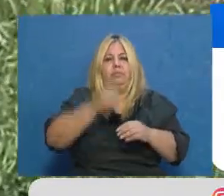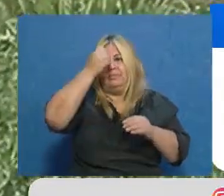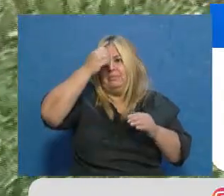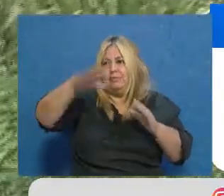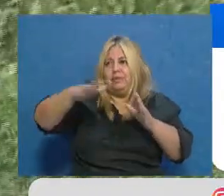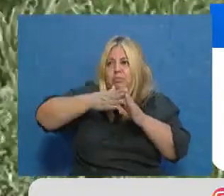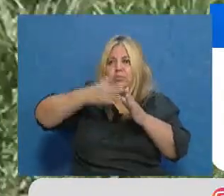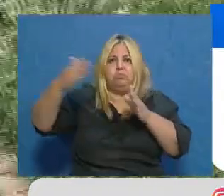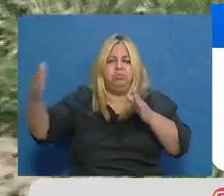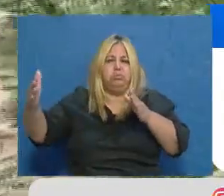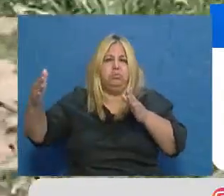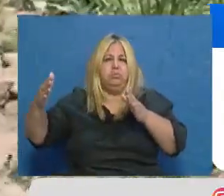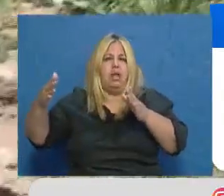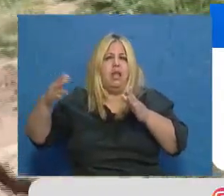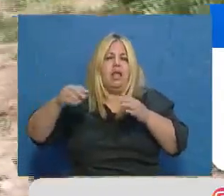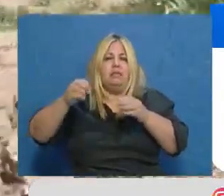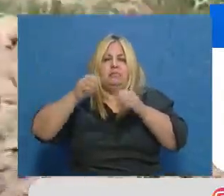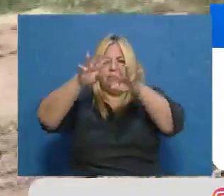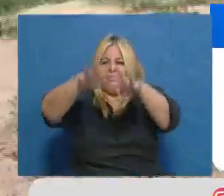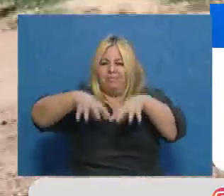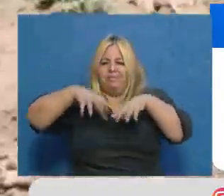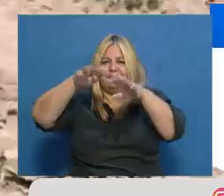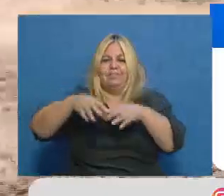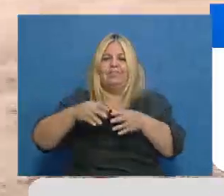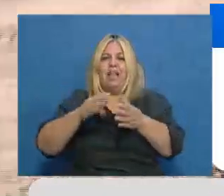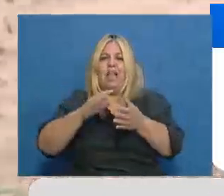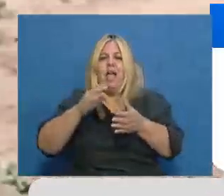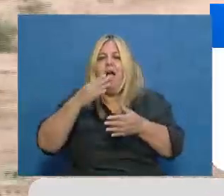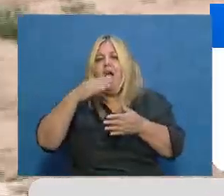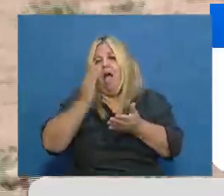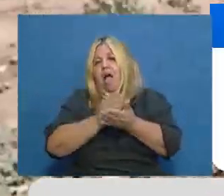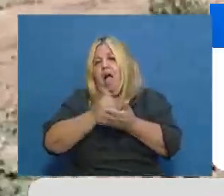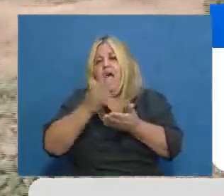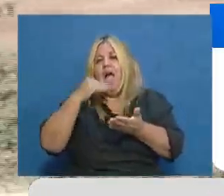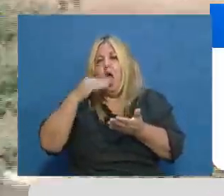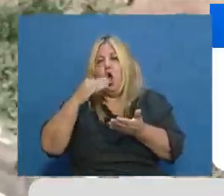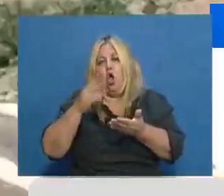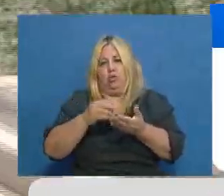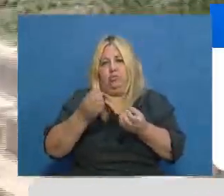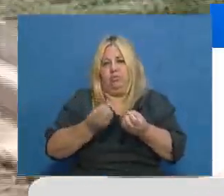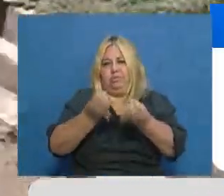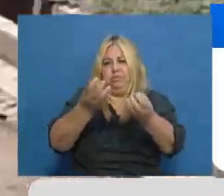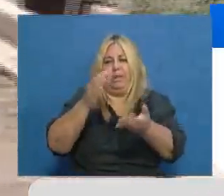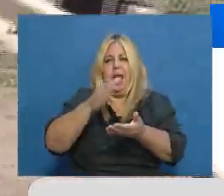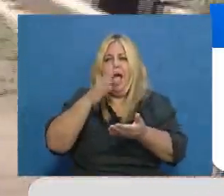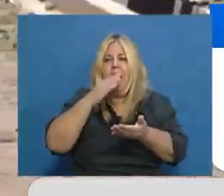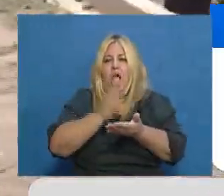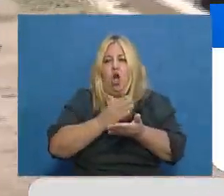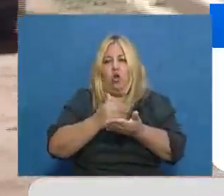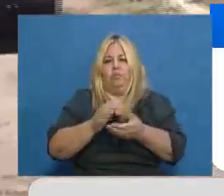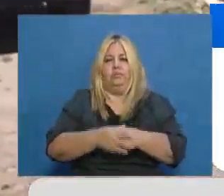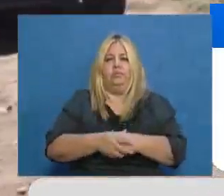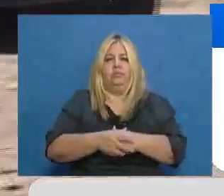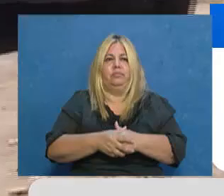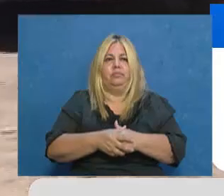una producción de ajo. No hay otro dato para aportar, Dani, que es lo que te acabo de mencionar